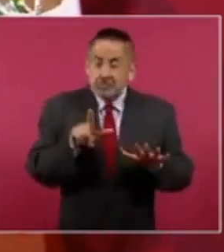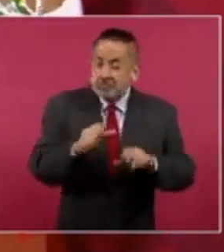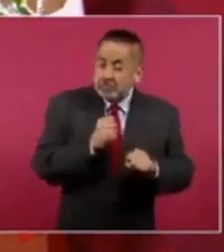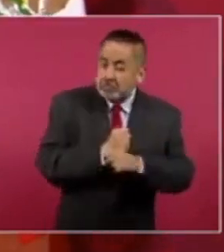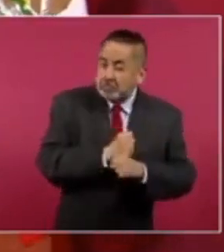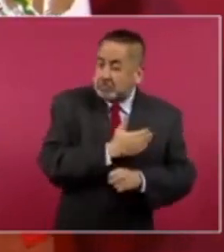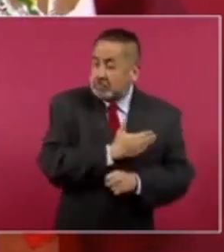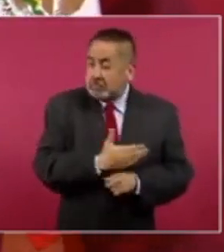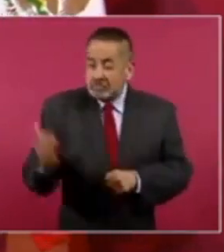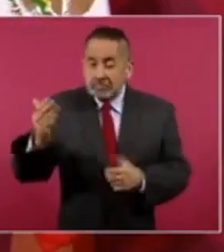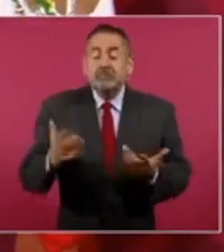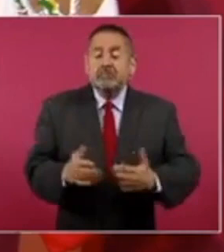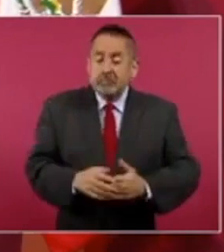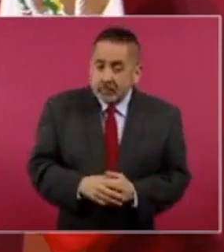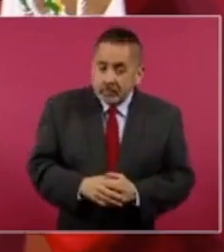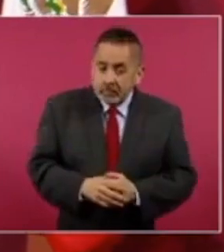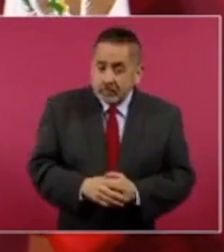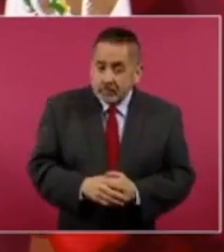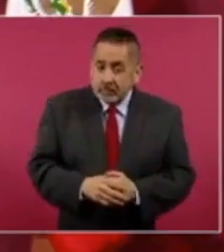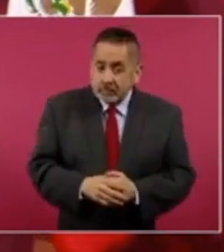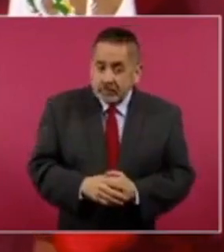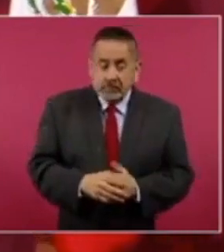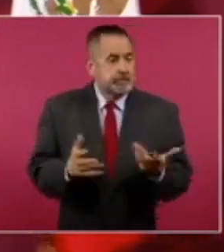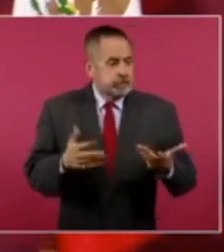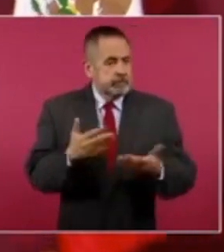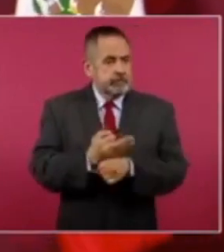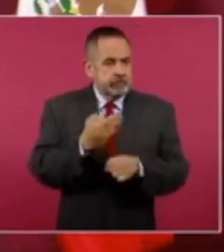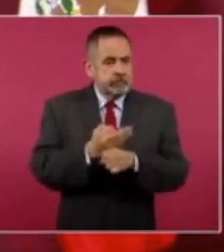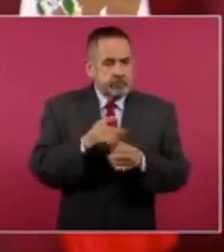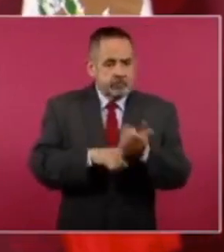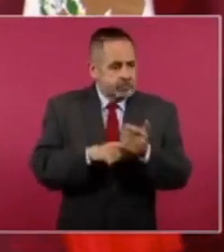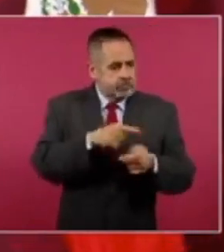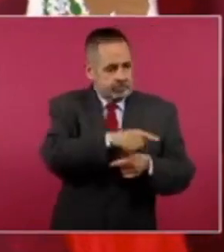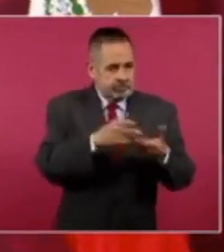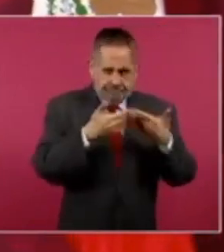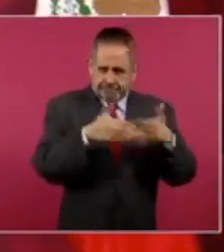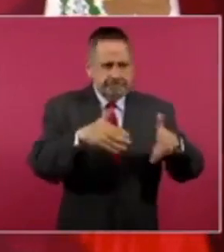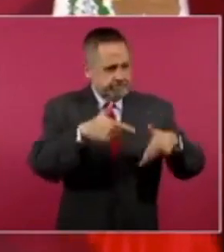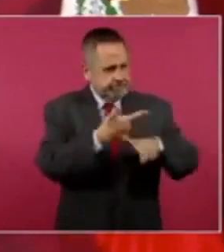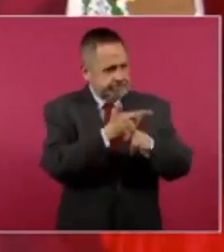Y ahora que se quiere buscar que salga,